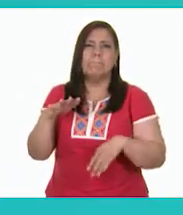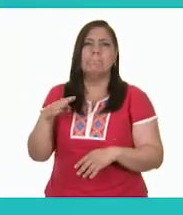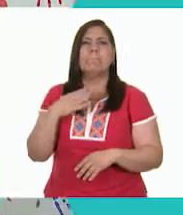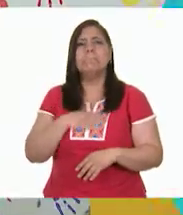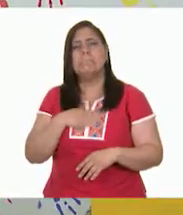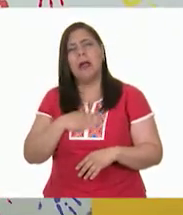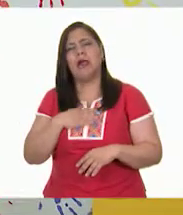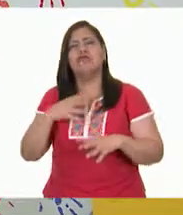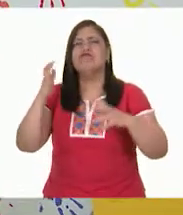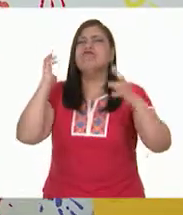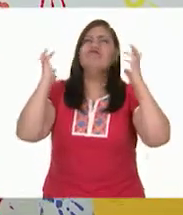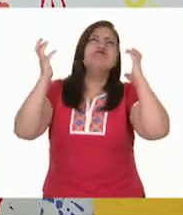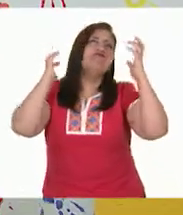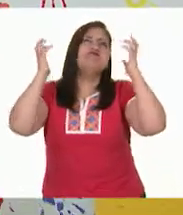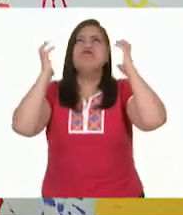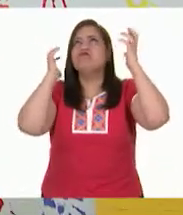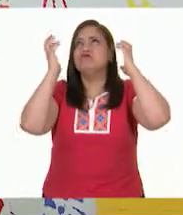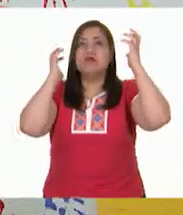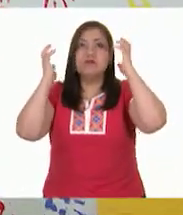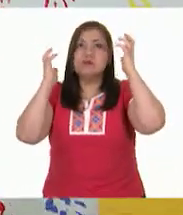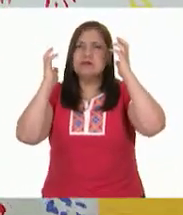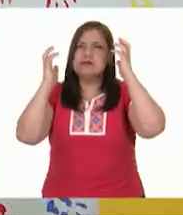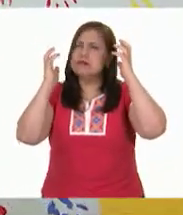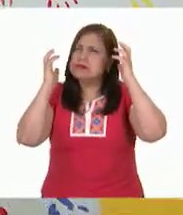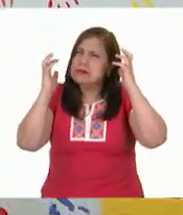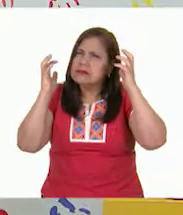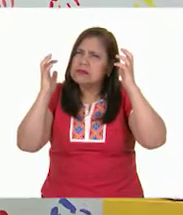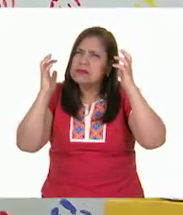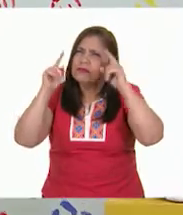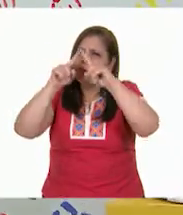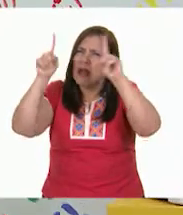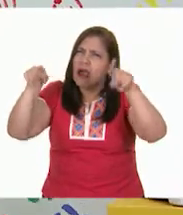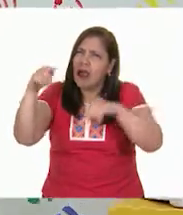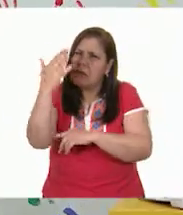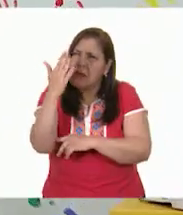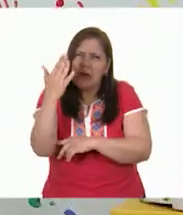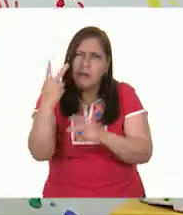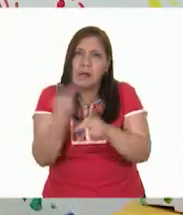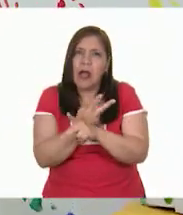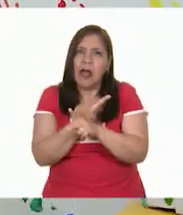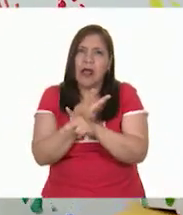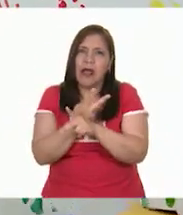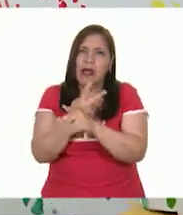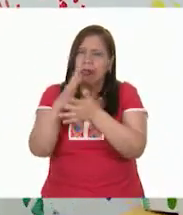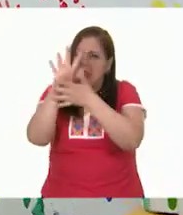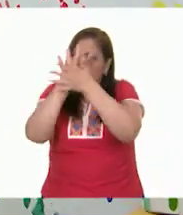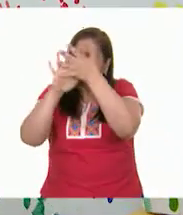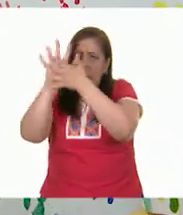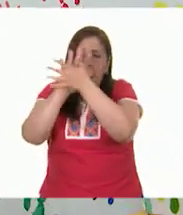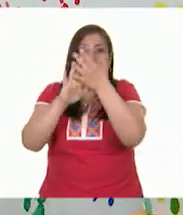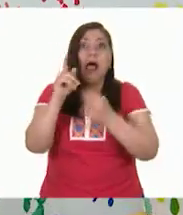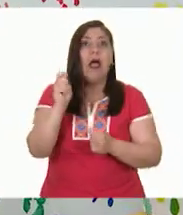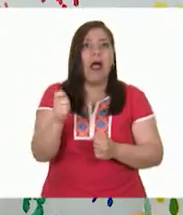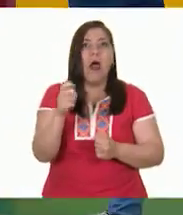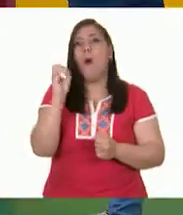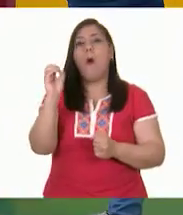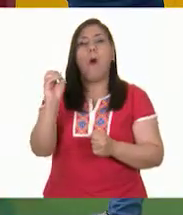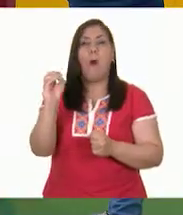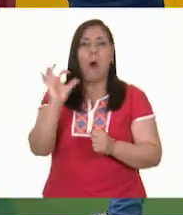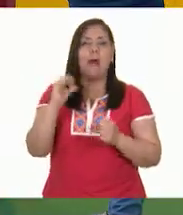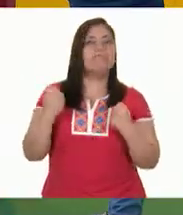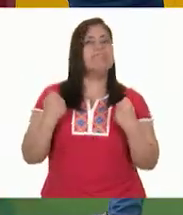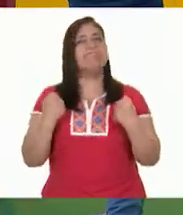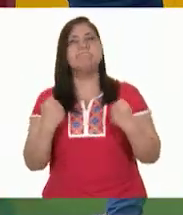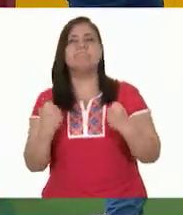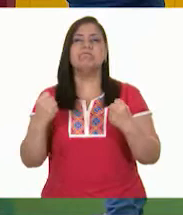agua caliente, ¿qué pasa en el espejo? Se empaña. O cuando vas en un coche. Ajá, claro. Y llevas